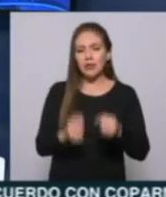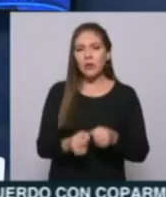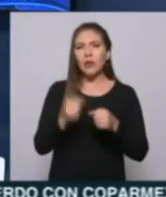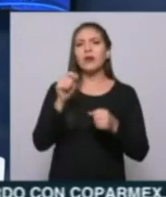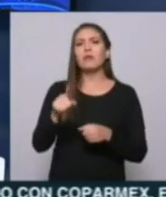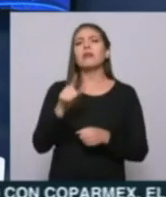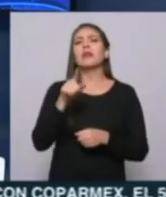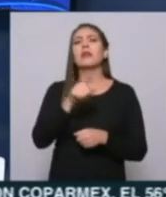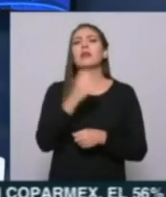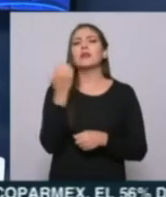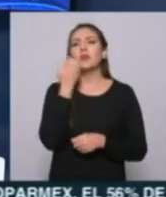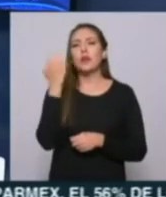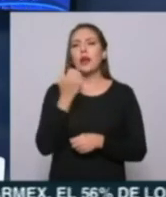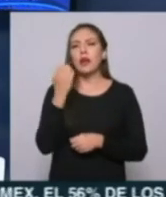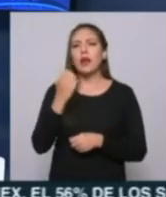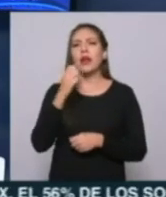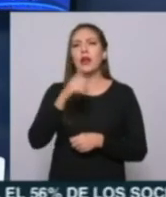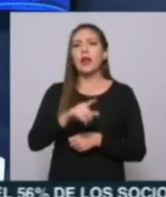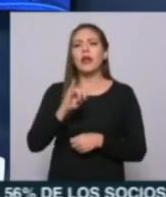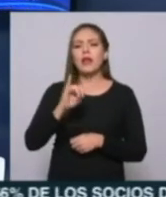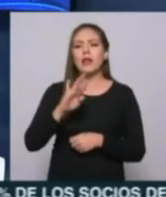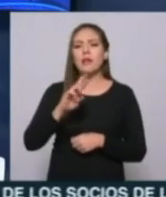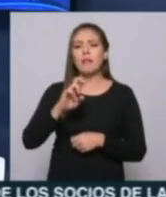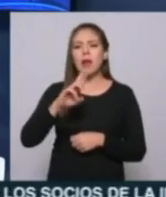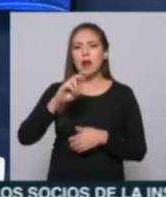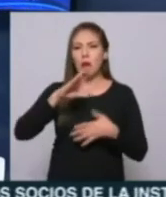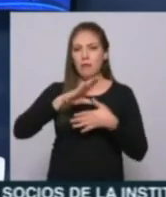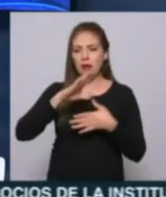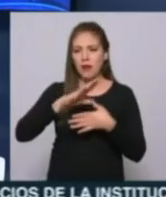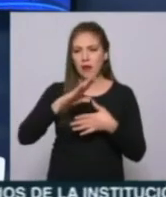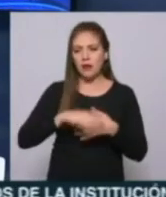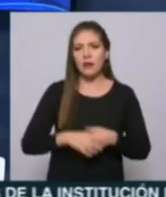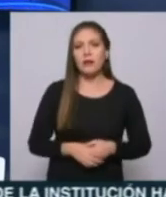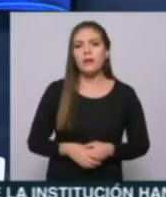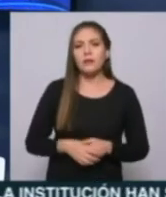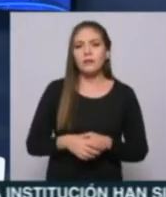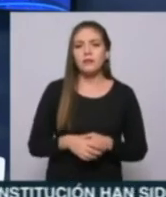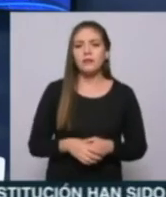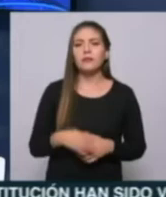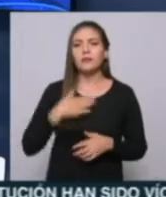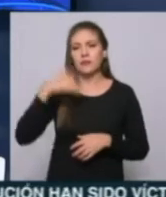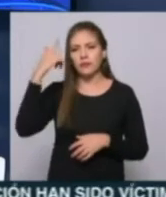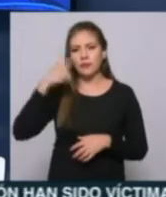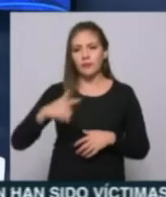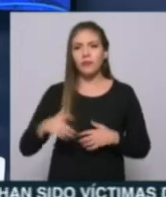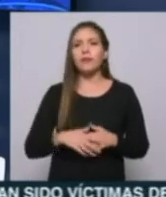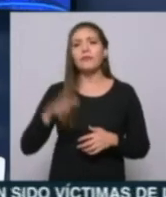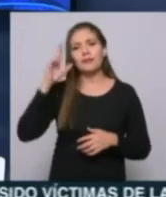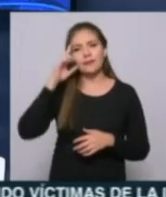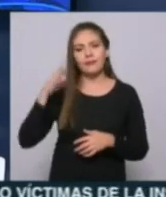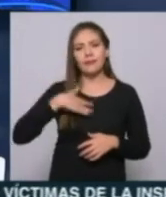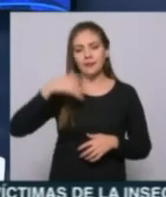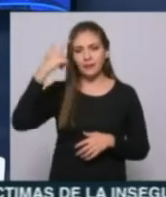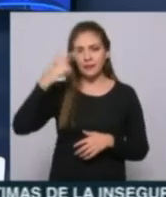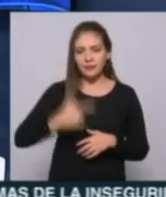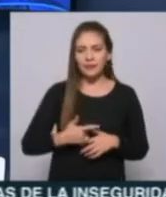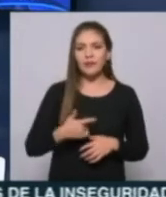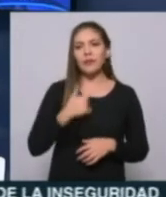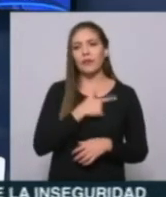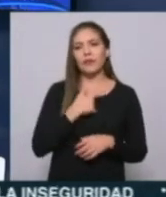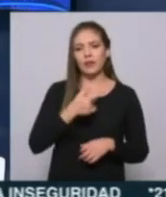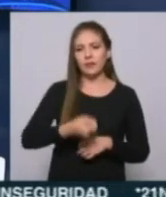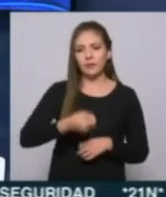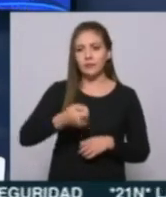Iberoamericana. Erubiel, muchas gracias por tomarnos la llamada. Buenas noches. ¿Qué tal, Juan Feli? Buenas noches. Un placer saludarlos. ¿Cómo ve